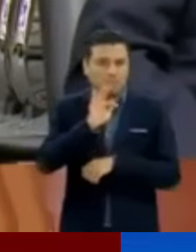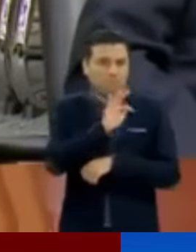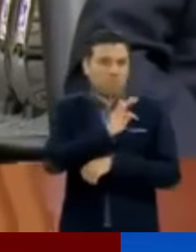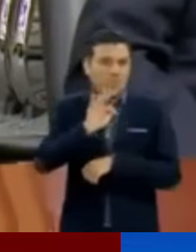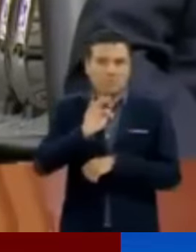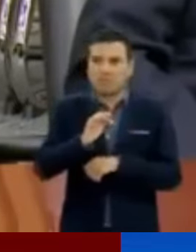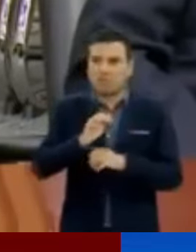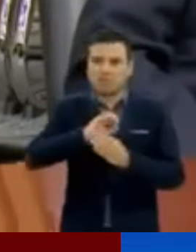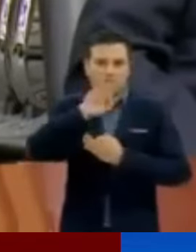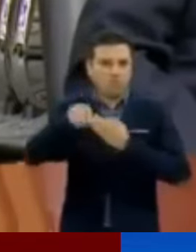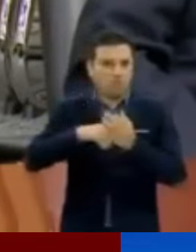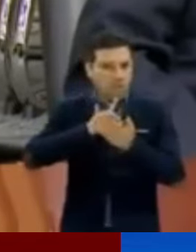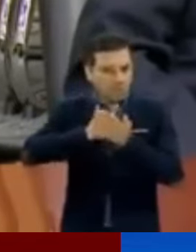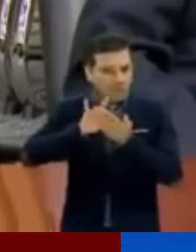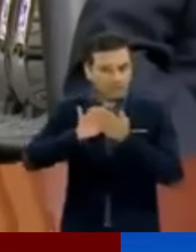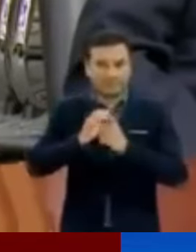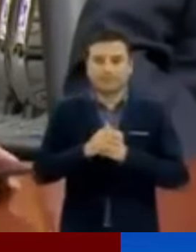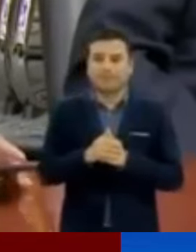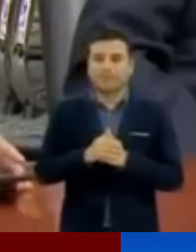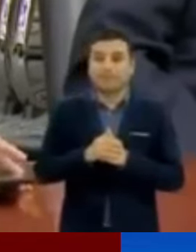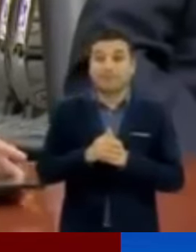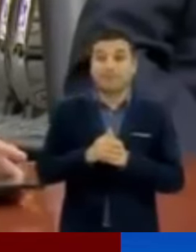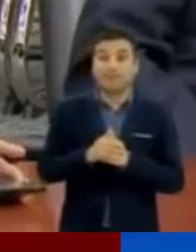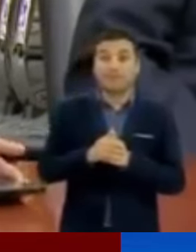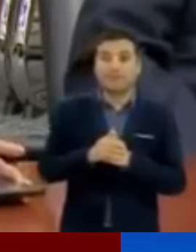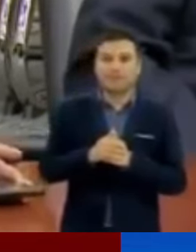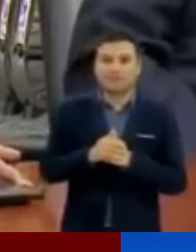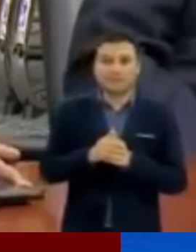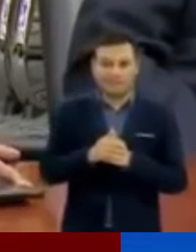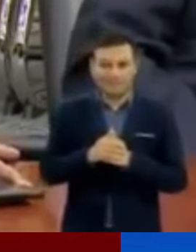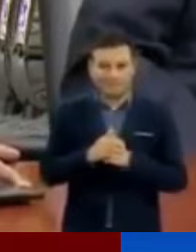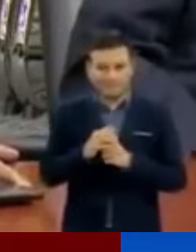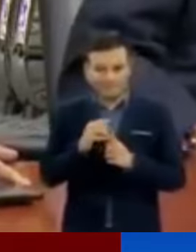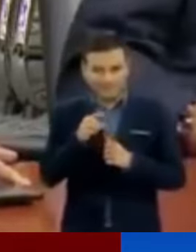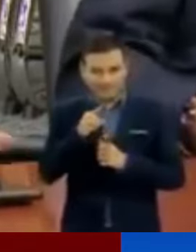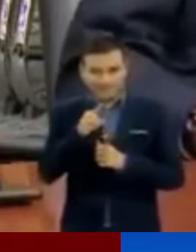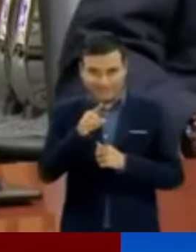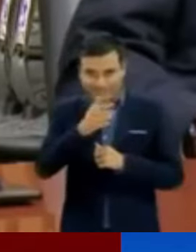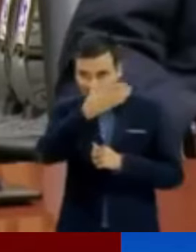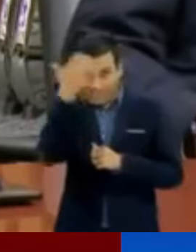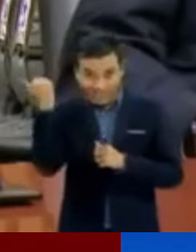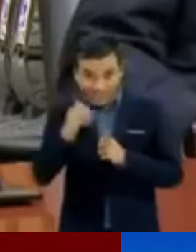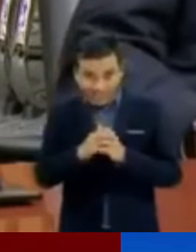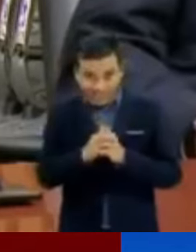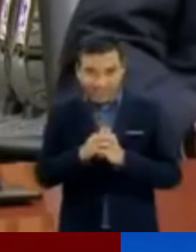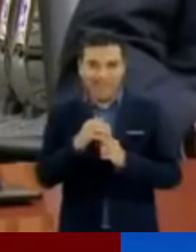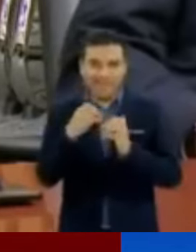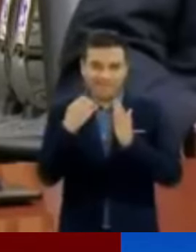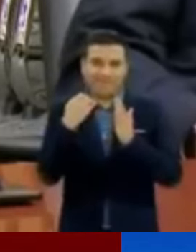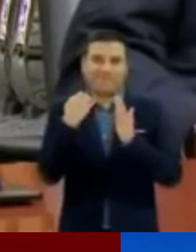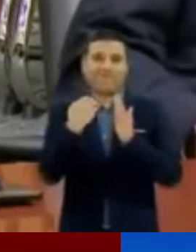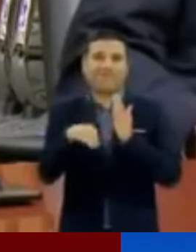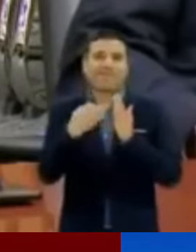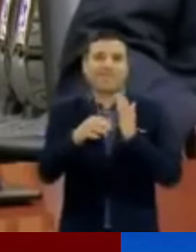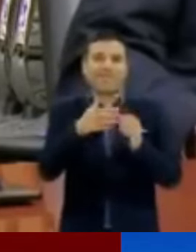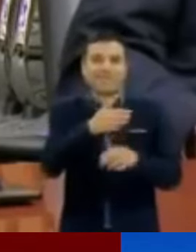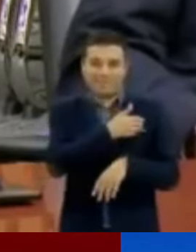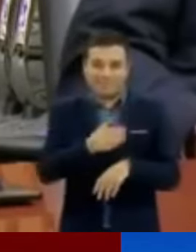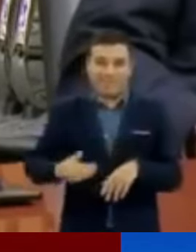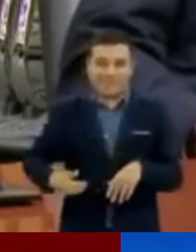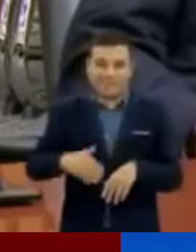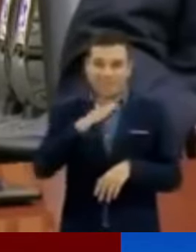quien contribuya. Yo creo que no les avisaron, y sería bueno que les avisaran a su dirigencia, al presidente